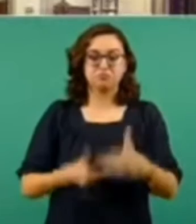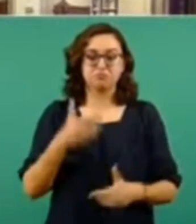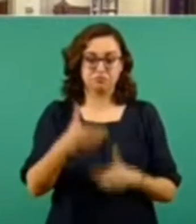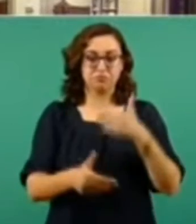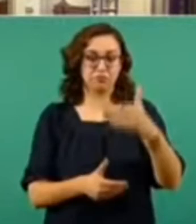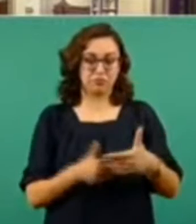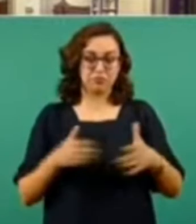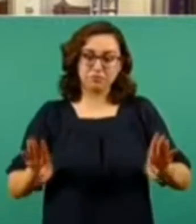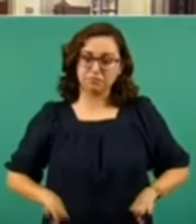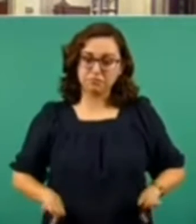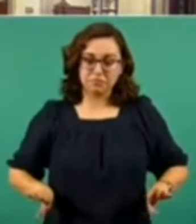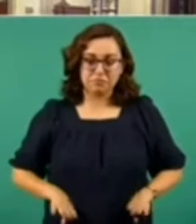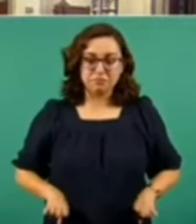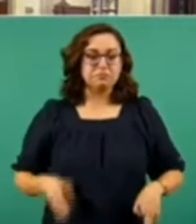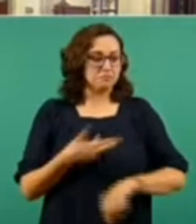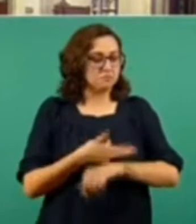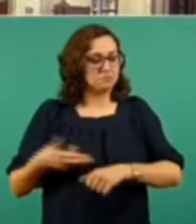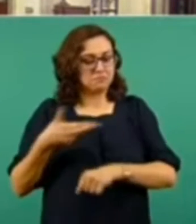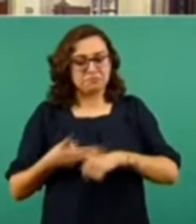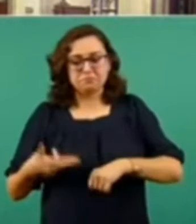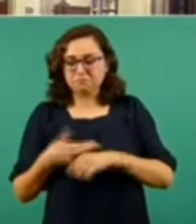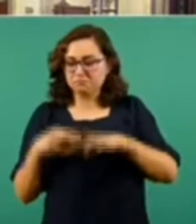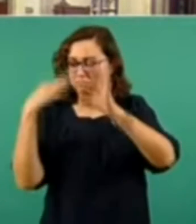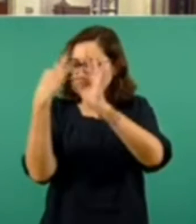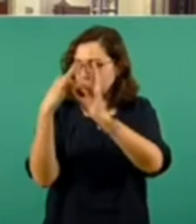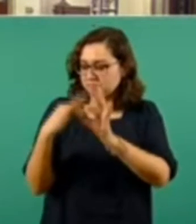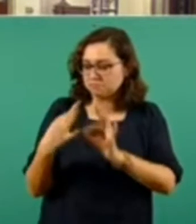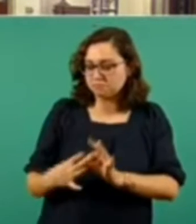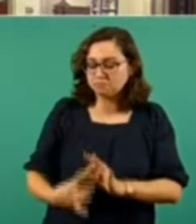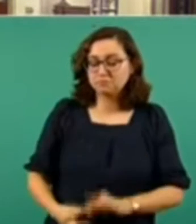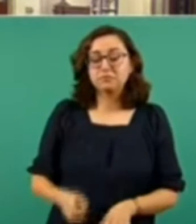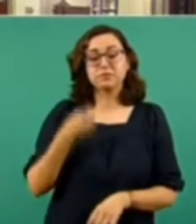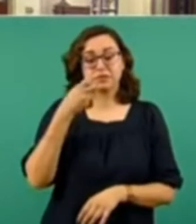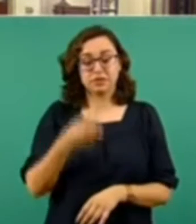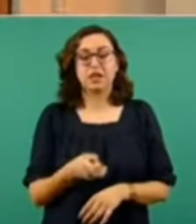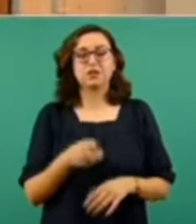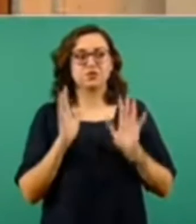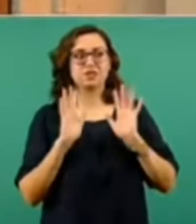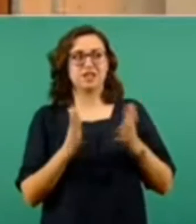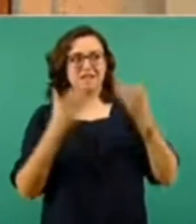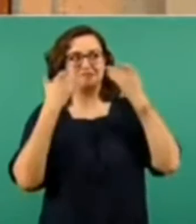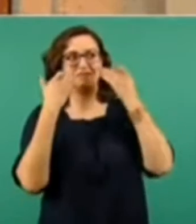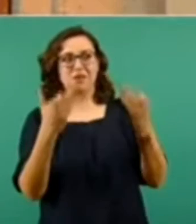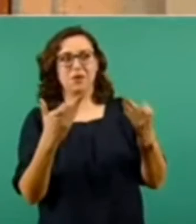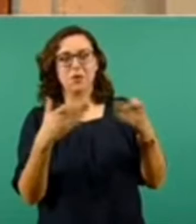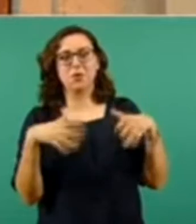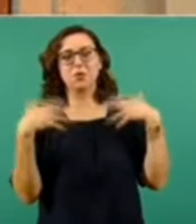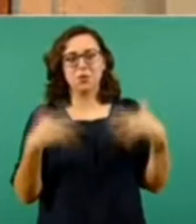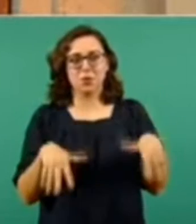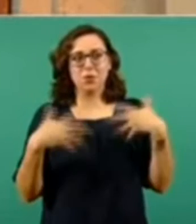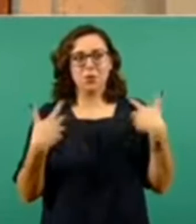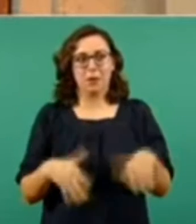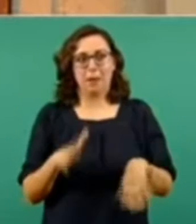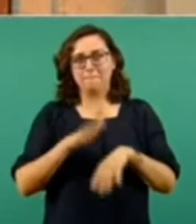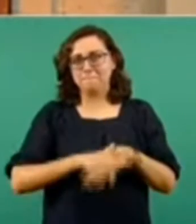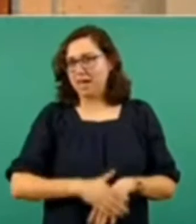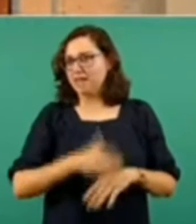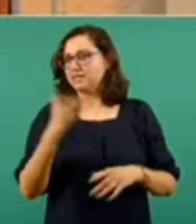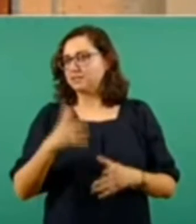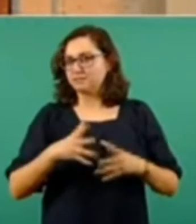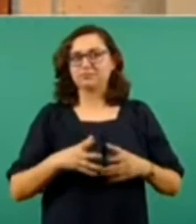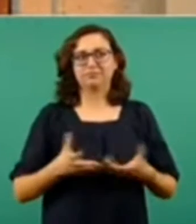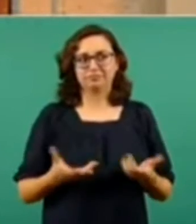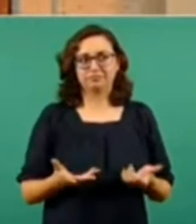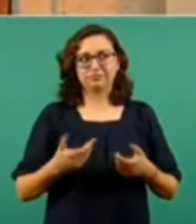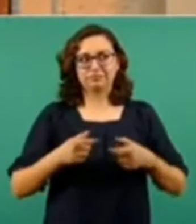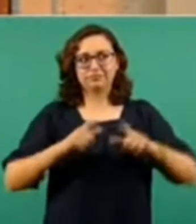porque se ha llevado a cabo una logística precisa. Pues entonces esta se empieza obviamente a exportar a otras entidades, se empieza a aplicar